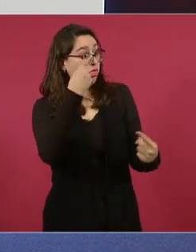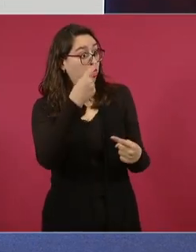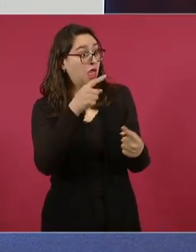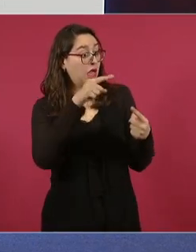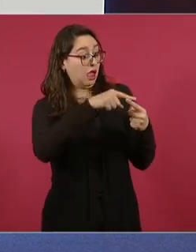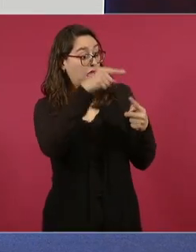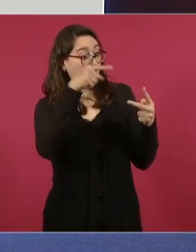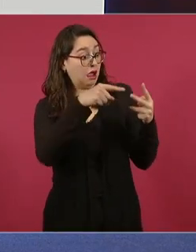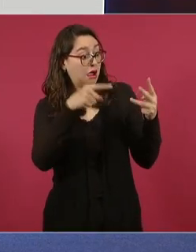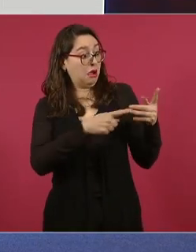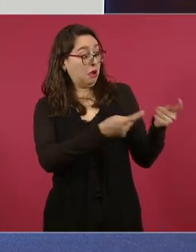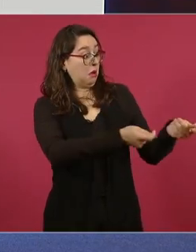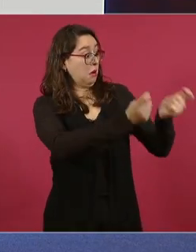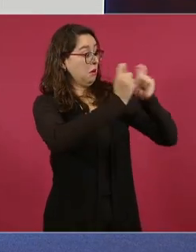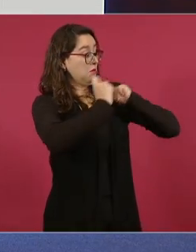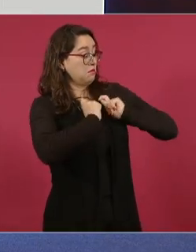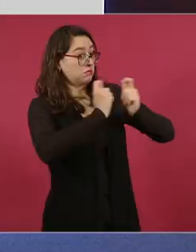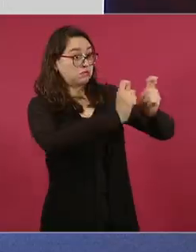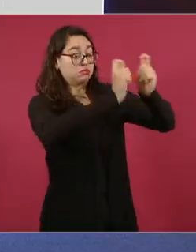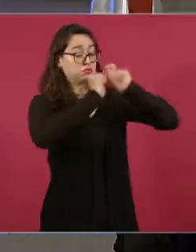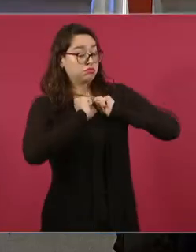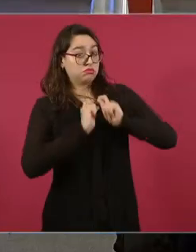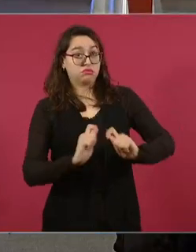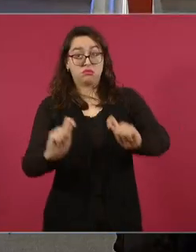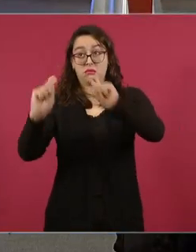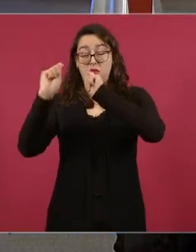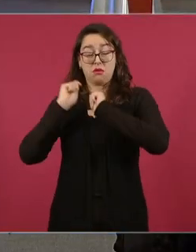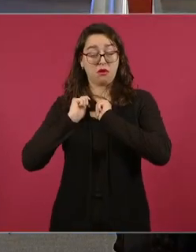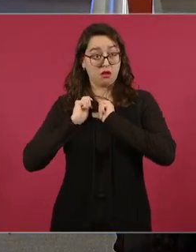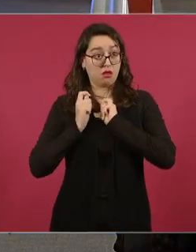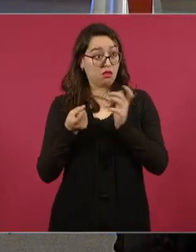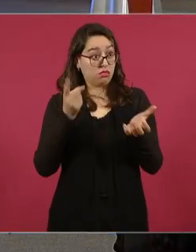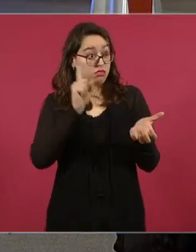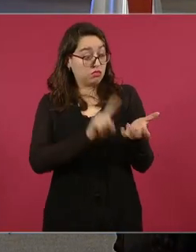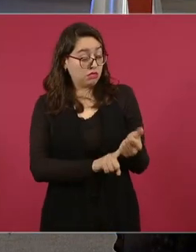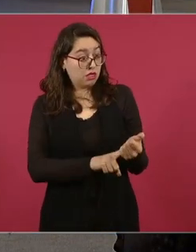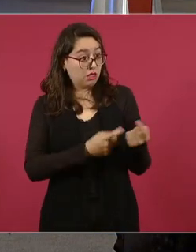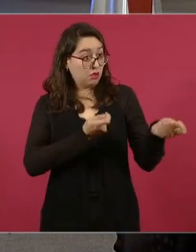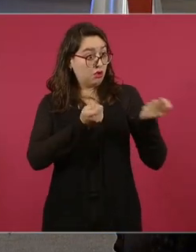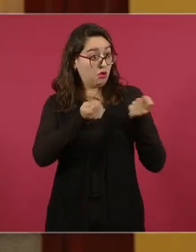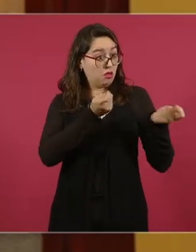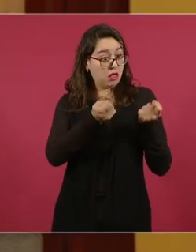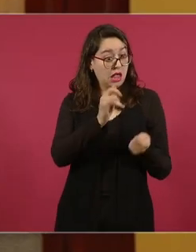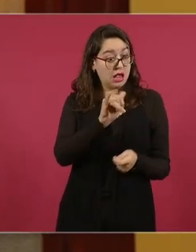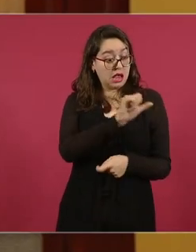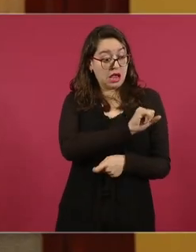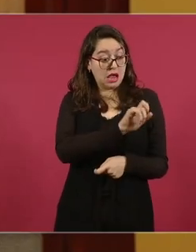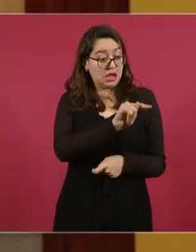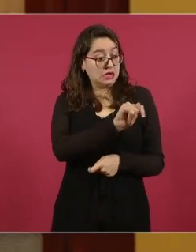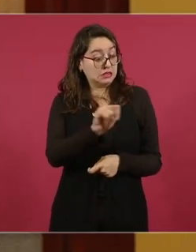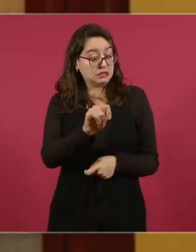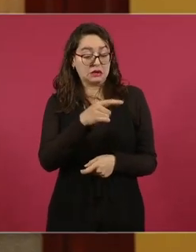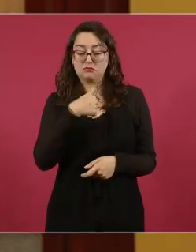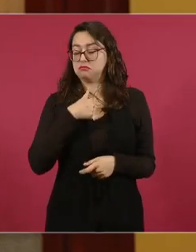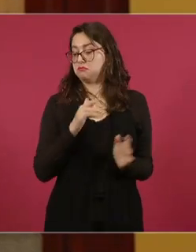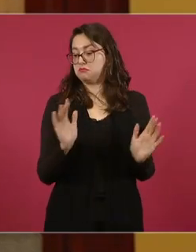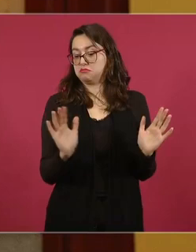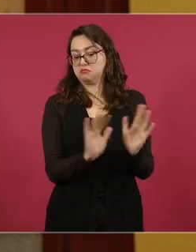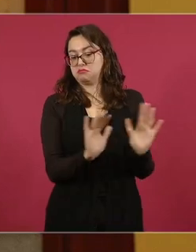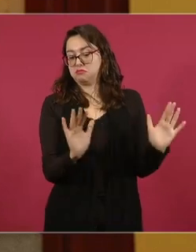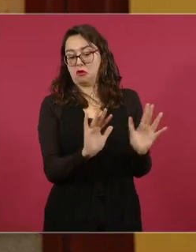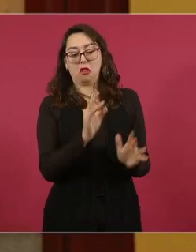presente año sobre mi persona y la gestión del señor Miguel Ángel Yunes al frente del Issste, le digo